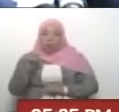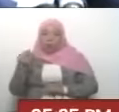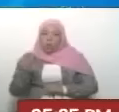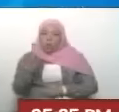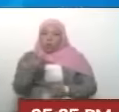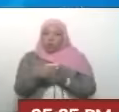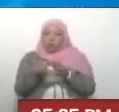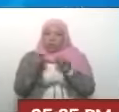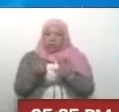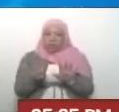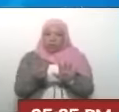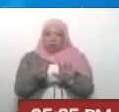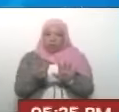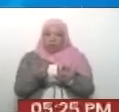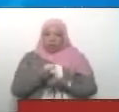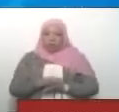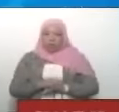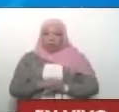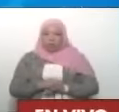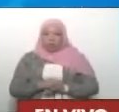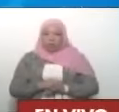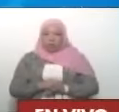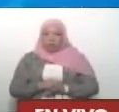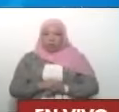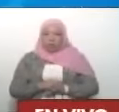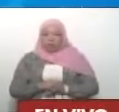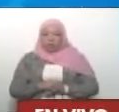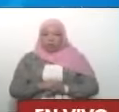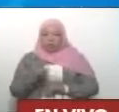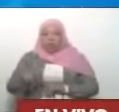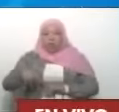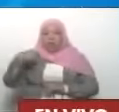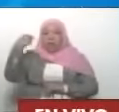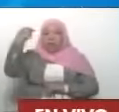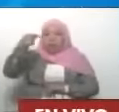2007. Después viene esta generación, Cielita,